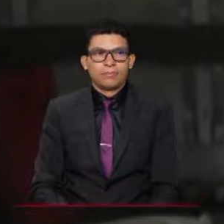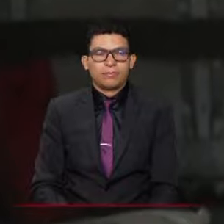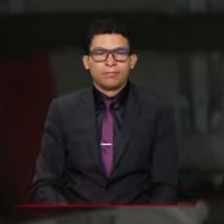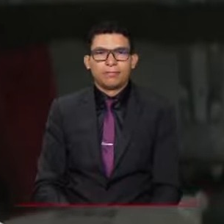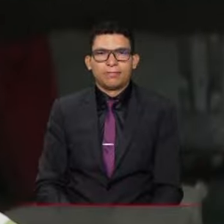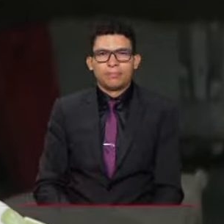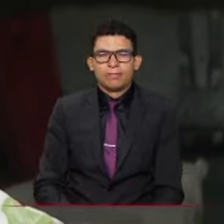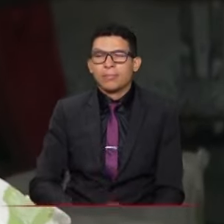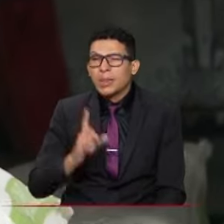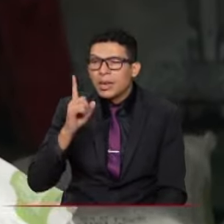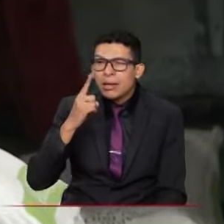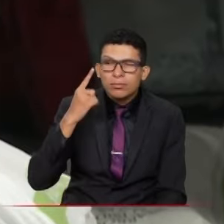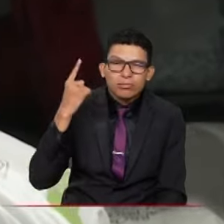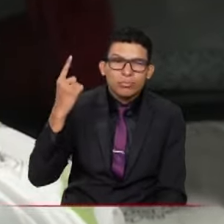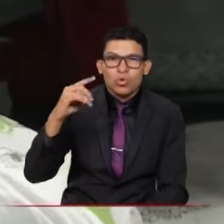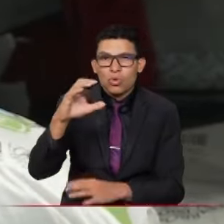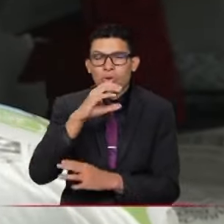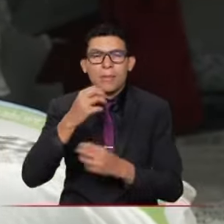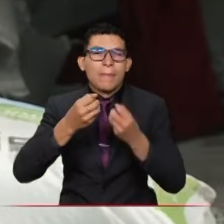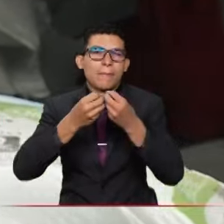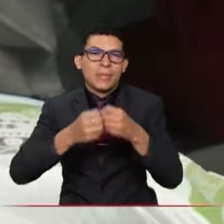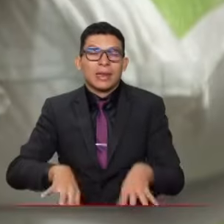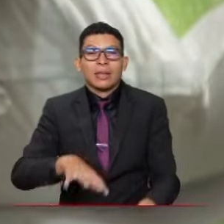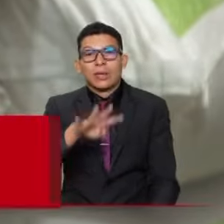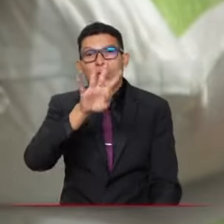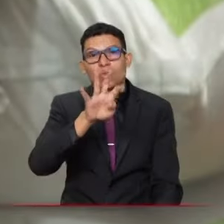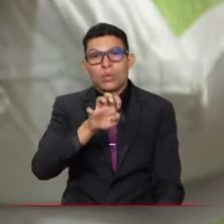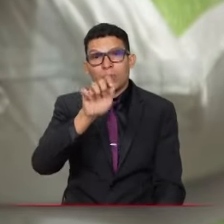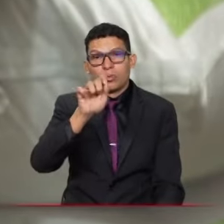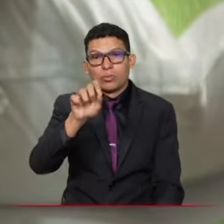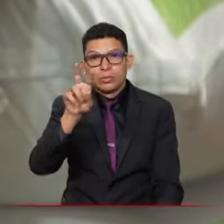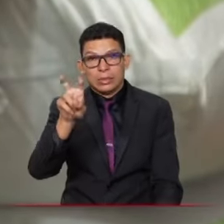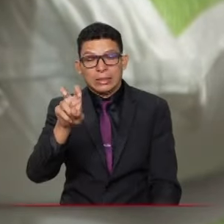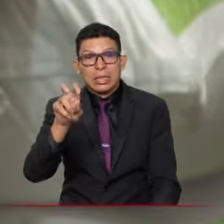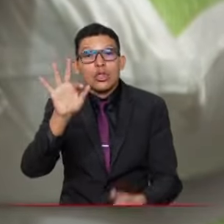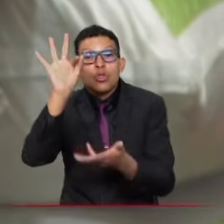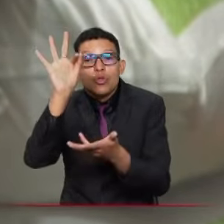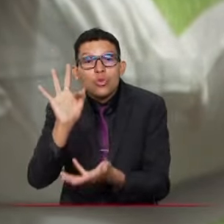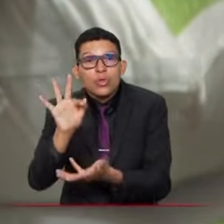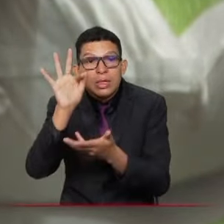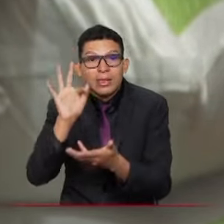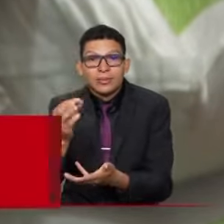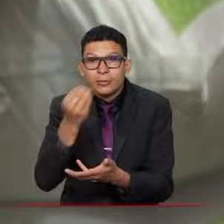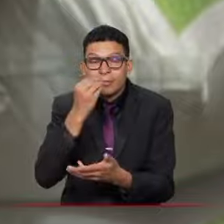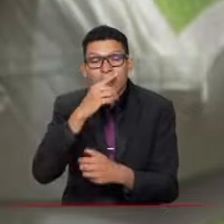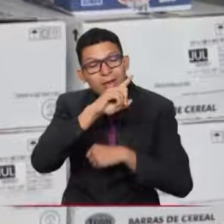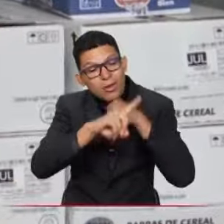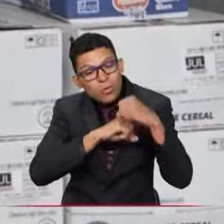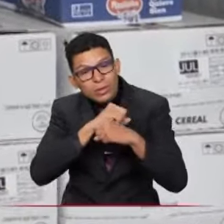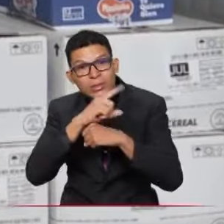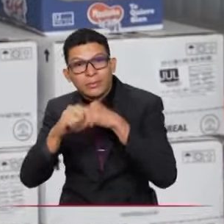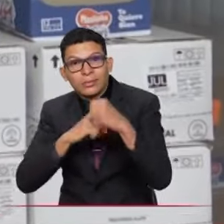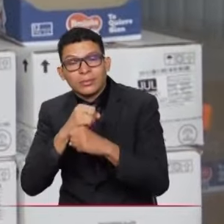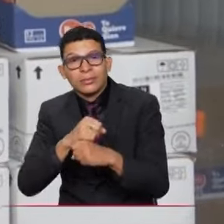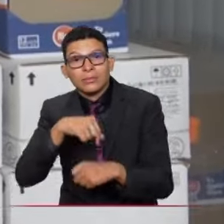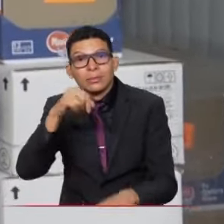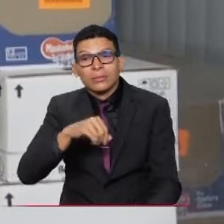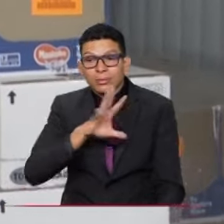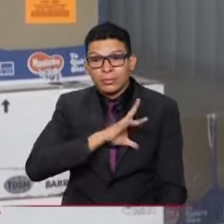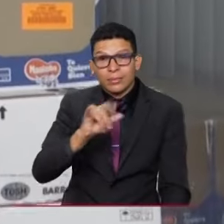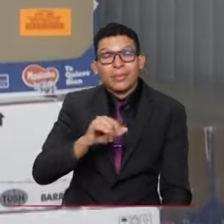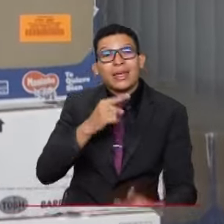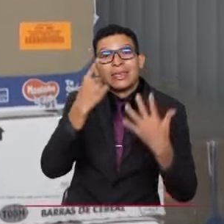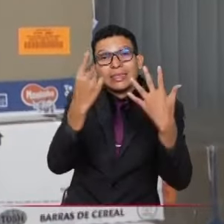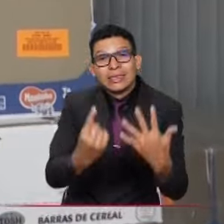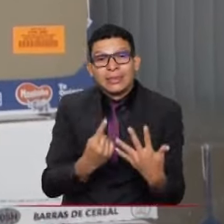Se estima que en Colombia se pierden 9.7 millones de toneladas de comida al año, algo así como la alimentación de Cali por 6 años. Por